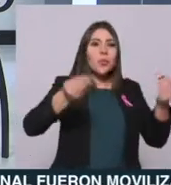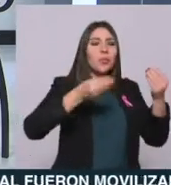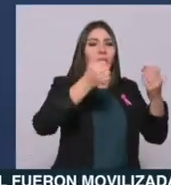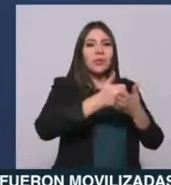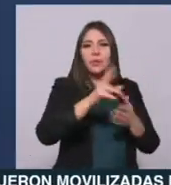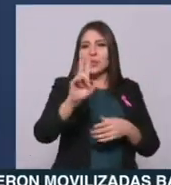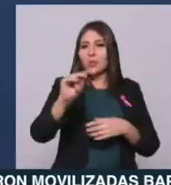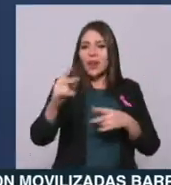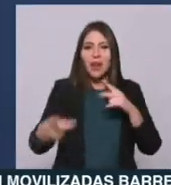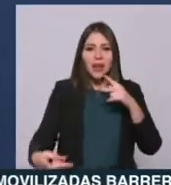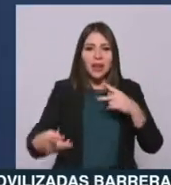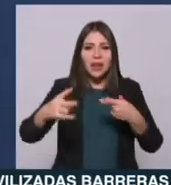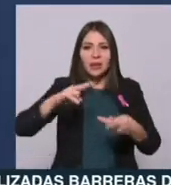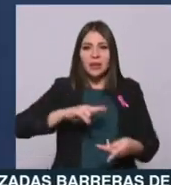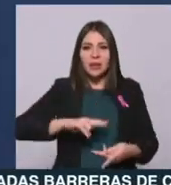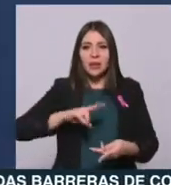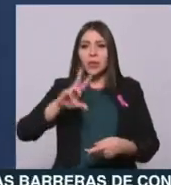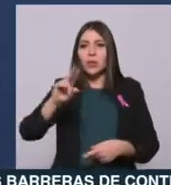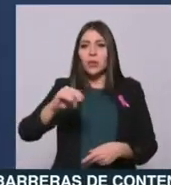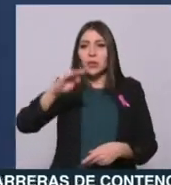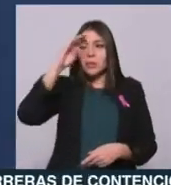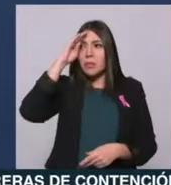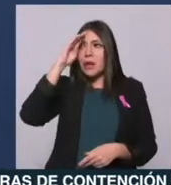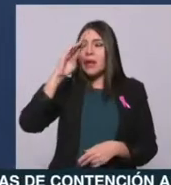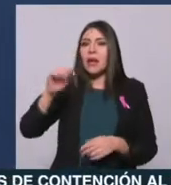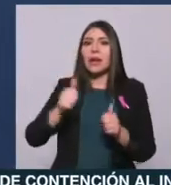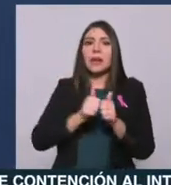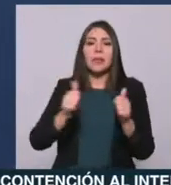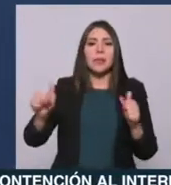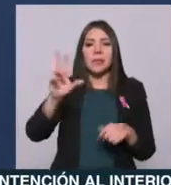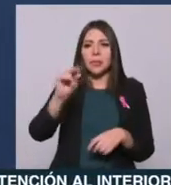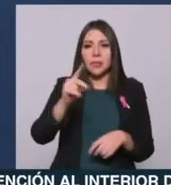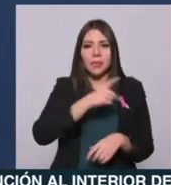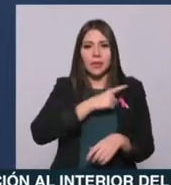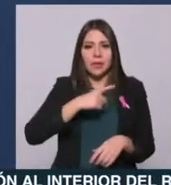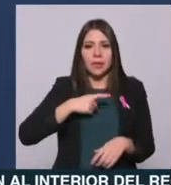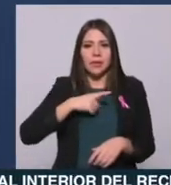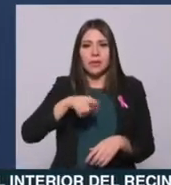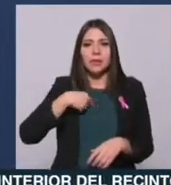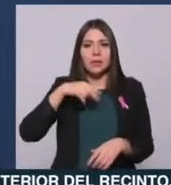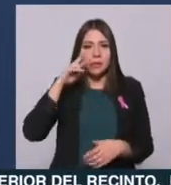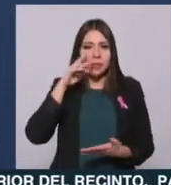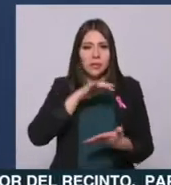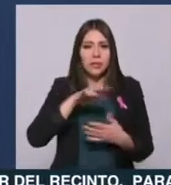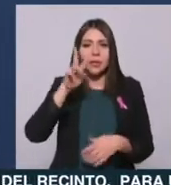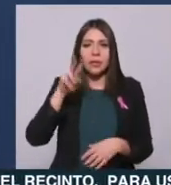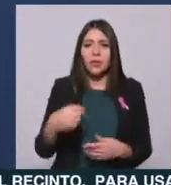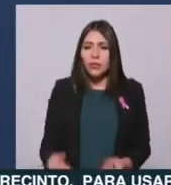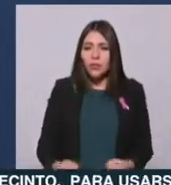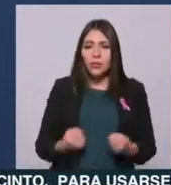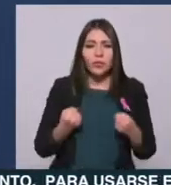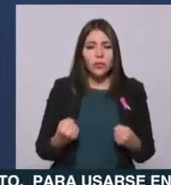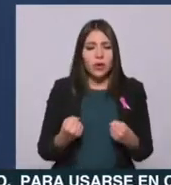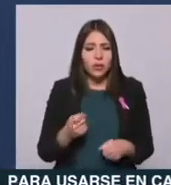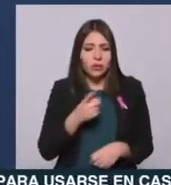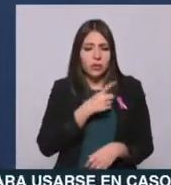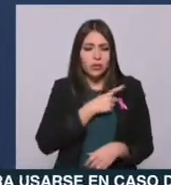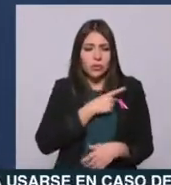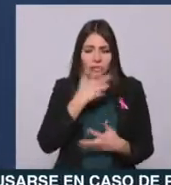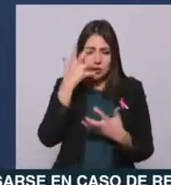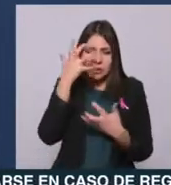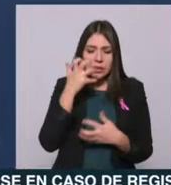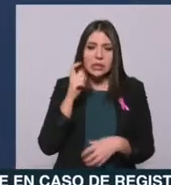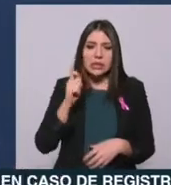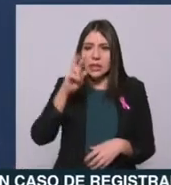exactamente al revés. No hay que aislarse. Hoy estaba leyendo que la soledad así profunda y triste, es peor que fumar 15 cigarros